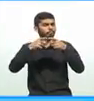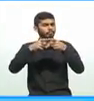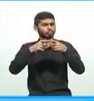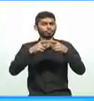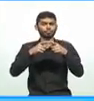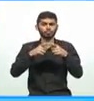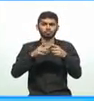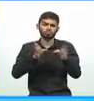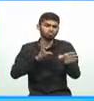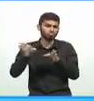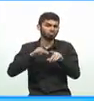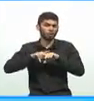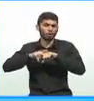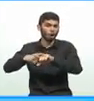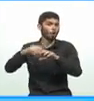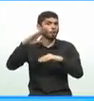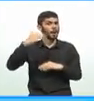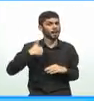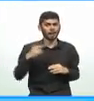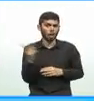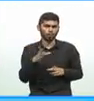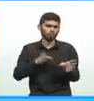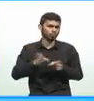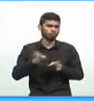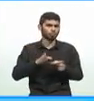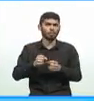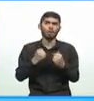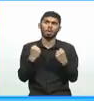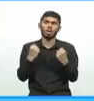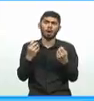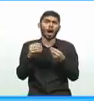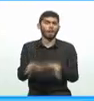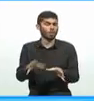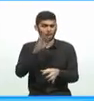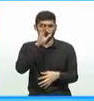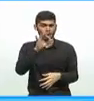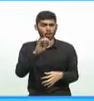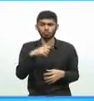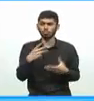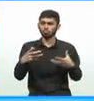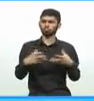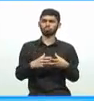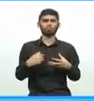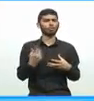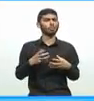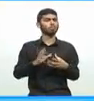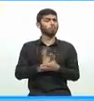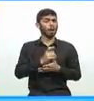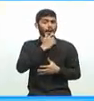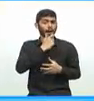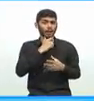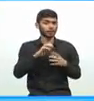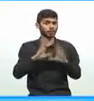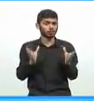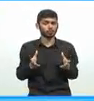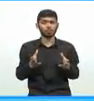jugar los dos torneos con la misma importancia y no bajarnos nunca. Así que nosotros representamos a Racing, un club importante, que todavía hay chances